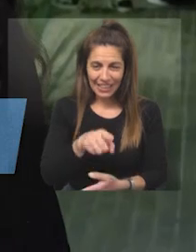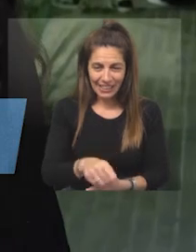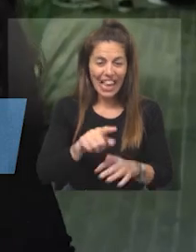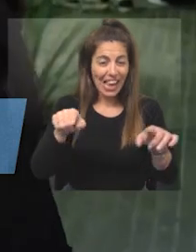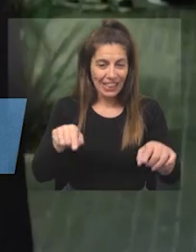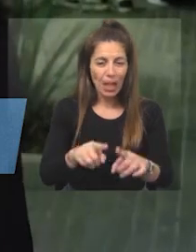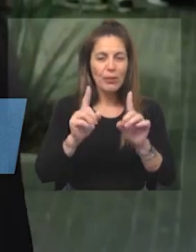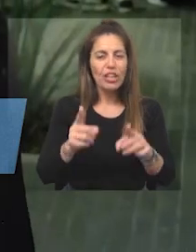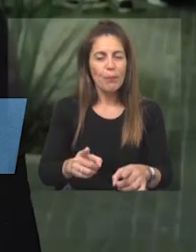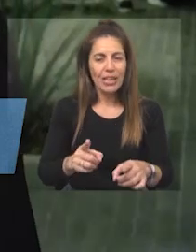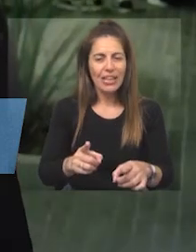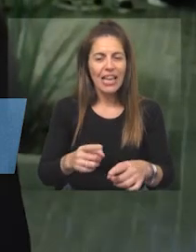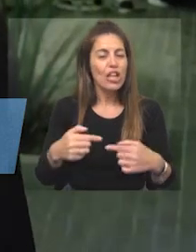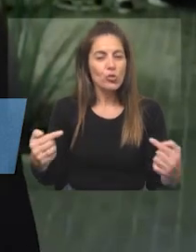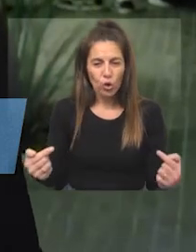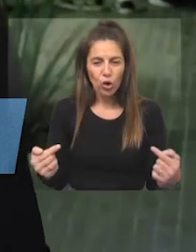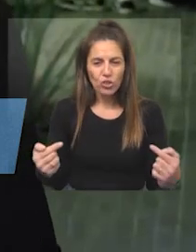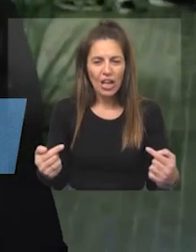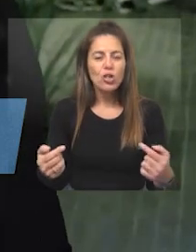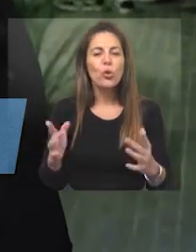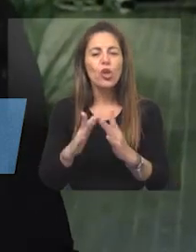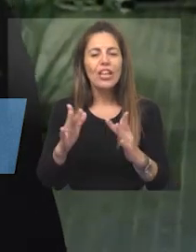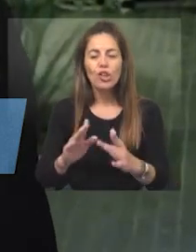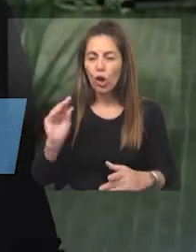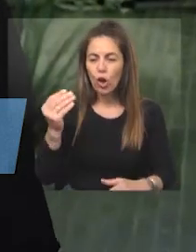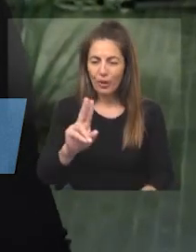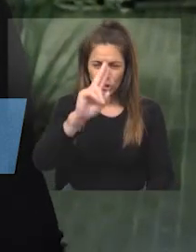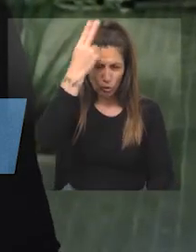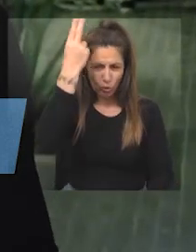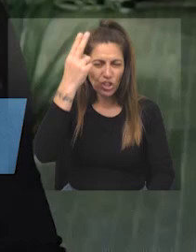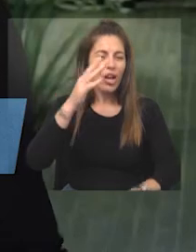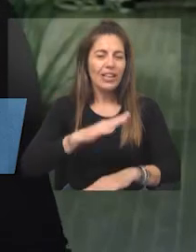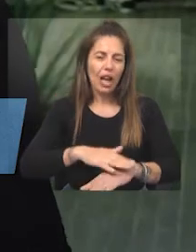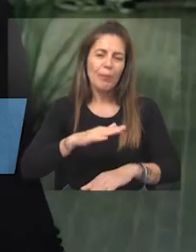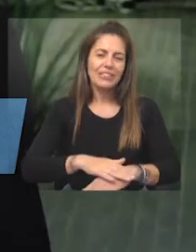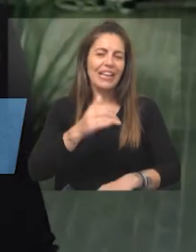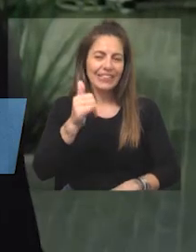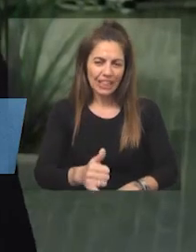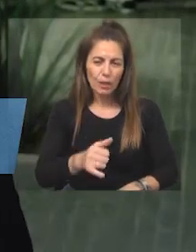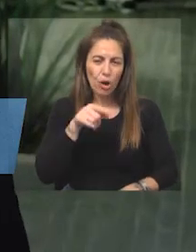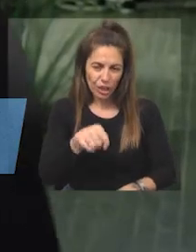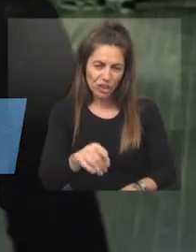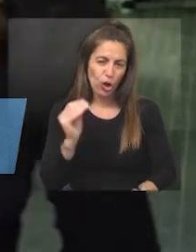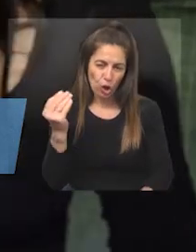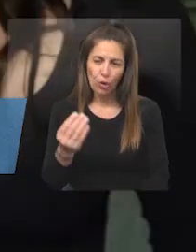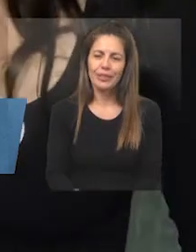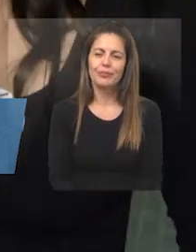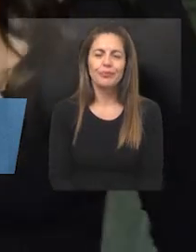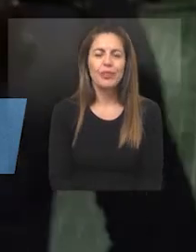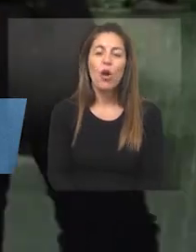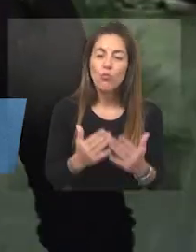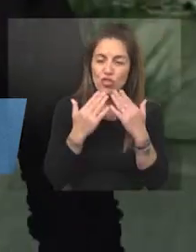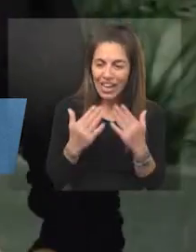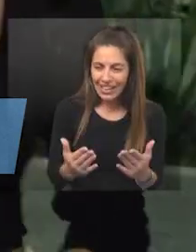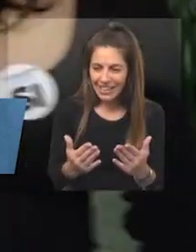que tiene su caja de resonancia con los jóvenes uruguayos y la responsabilidad que tenemos es con ellos Natalia Claudio Muchas